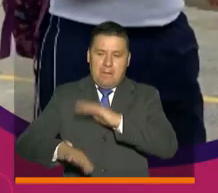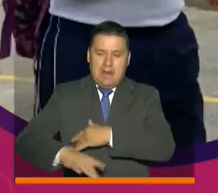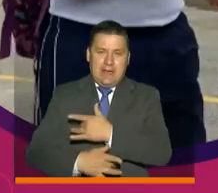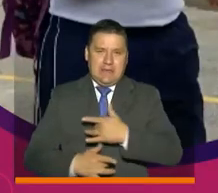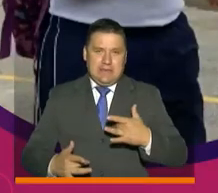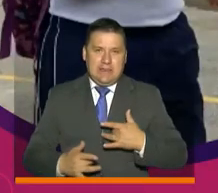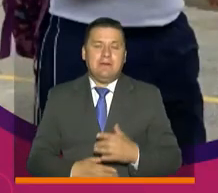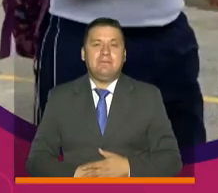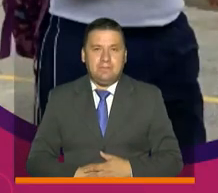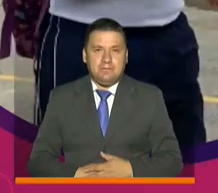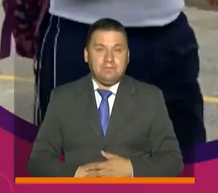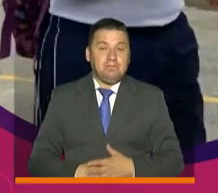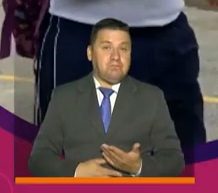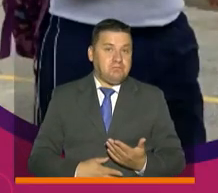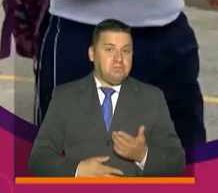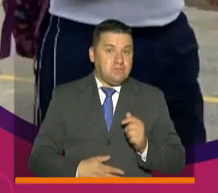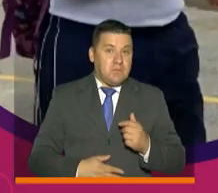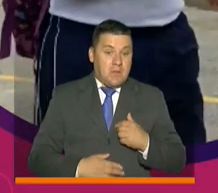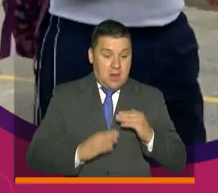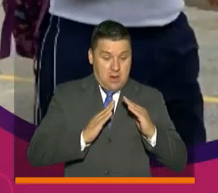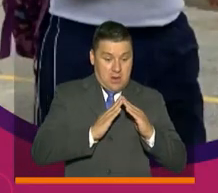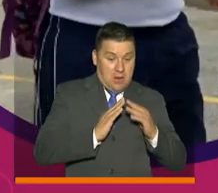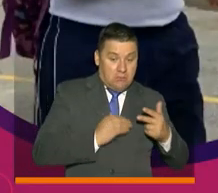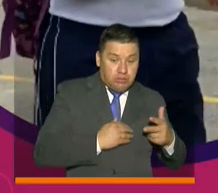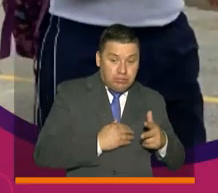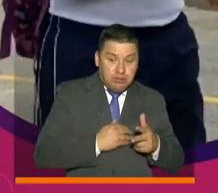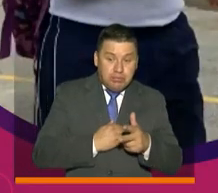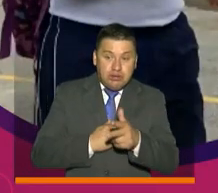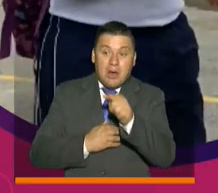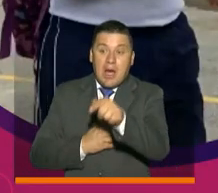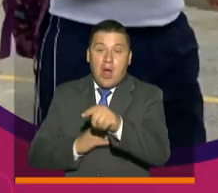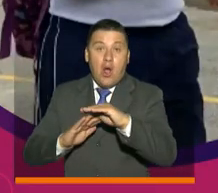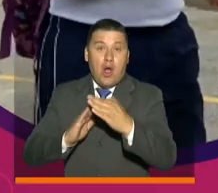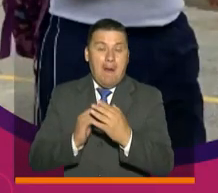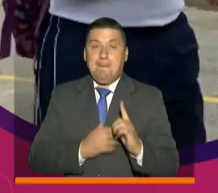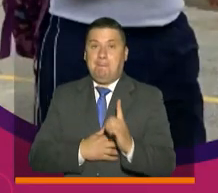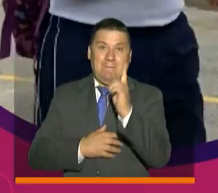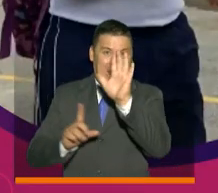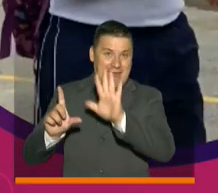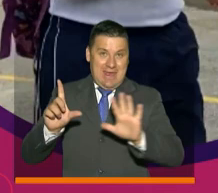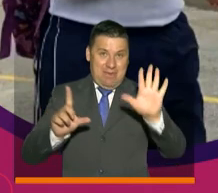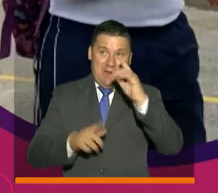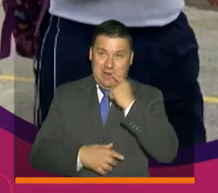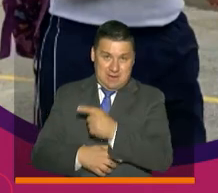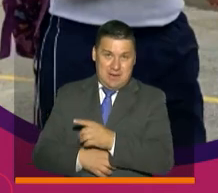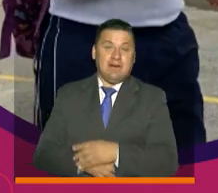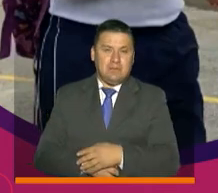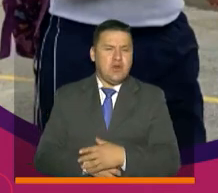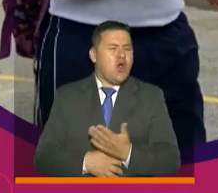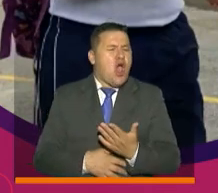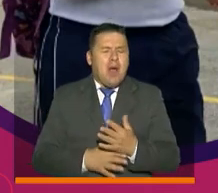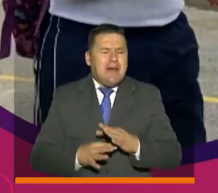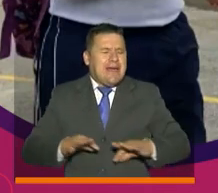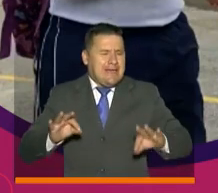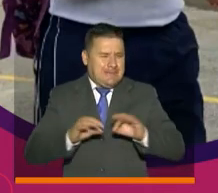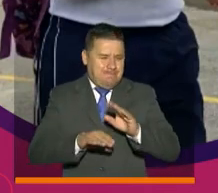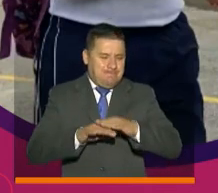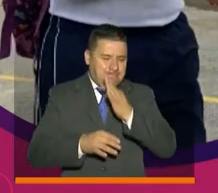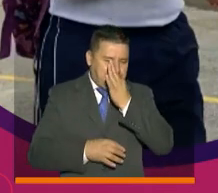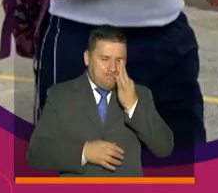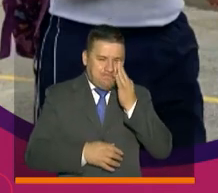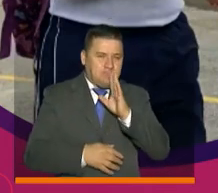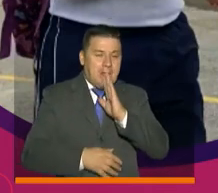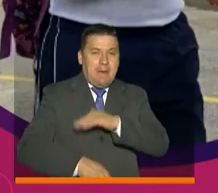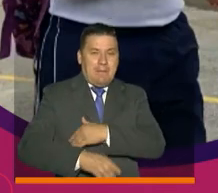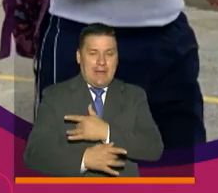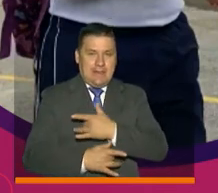Salud. Desplazamiento desde la vivienda hasta la institución educativa. Es la primera imagen que pueden ver. Clave durante todo lo que voy a mencionar, como lo dice